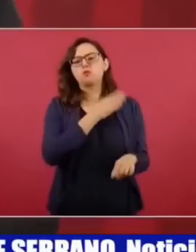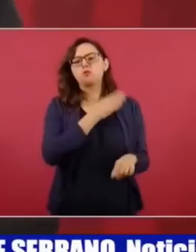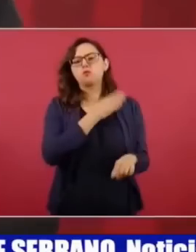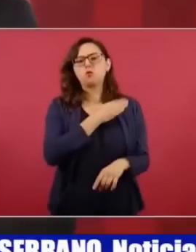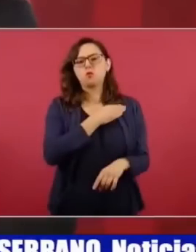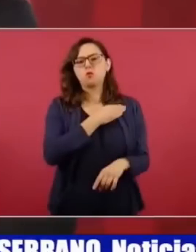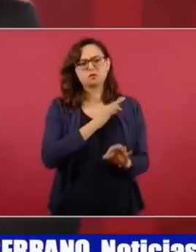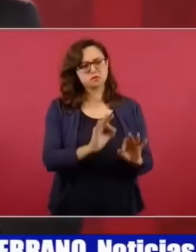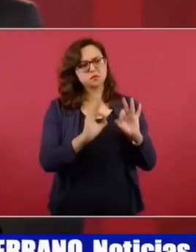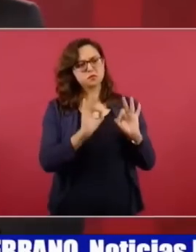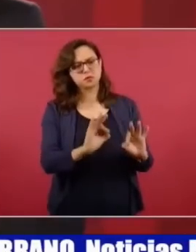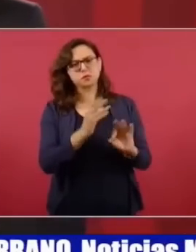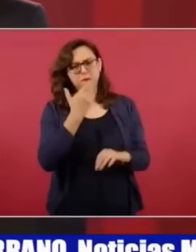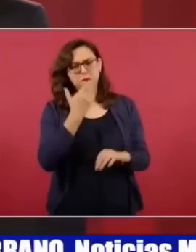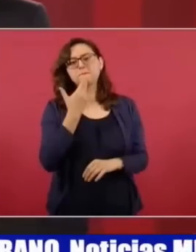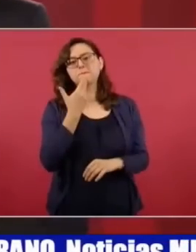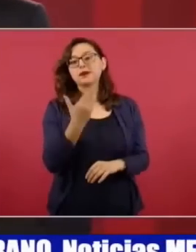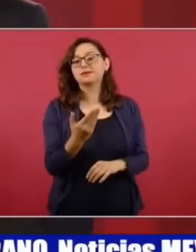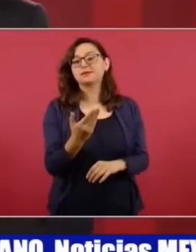siento